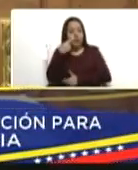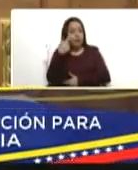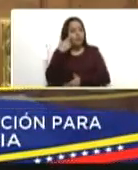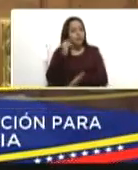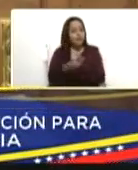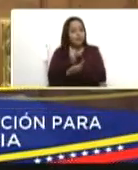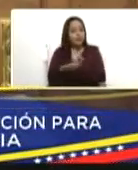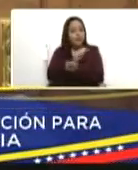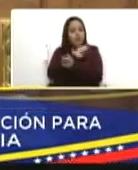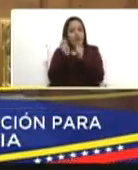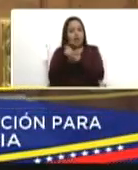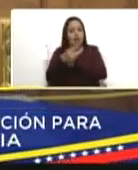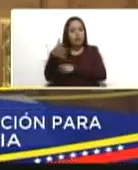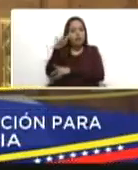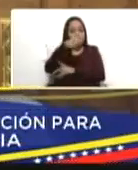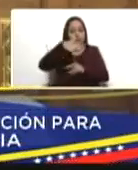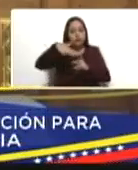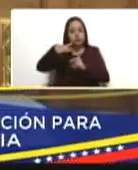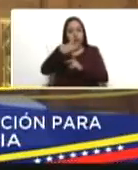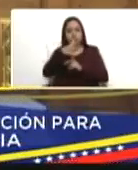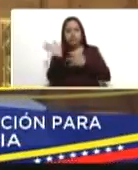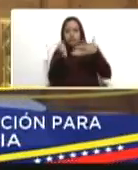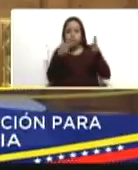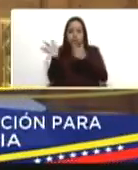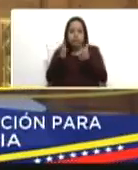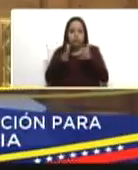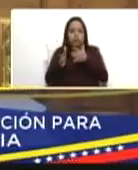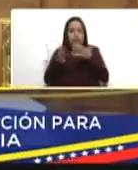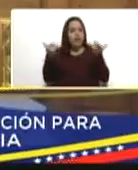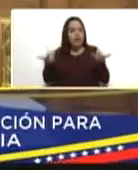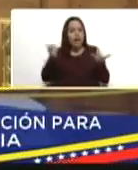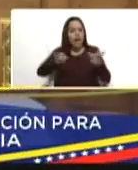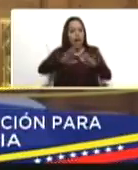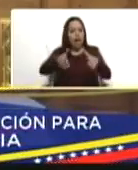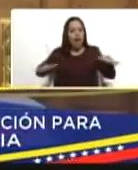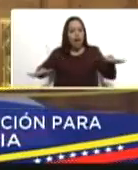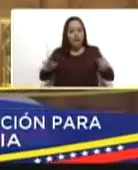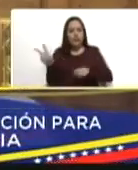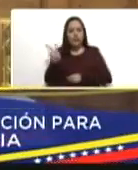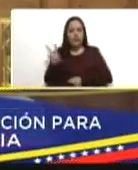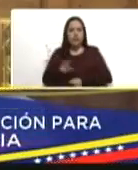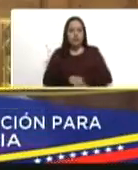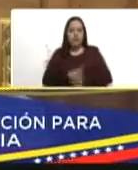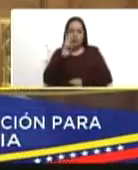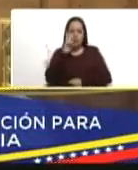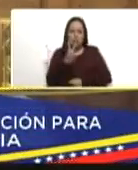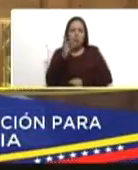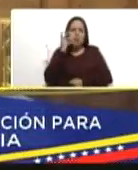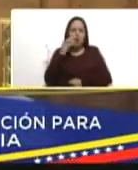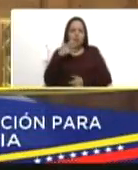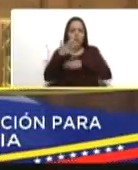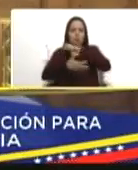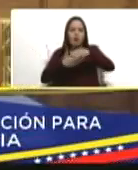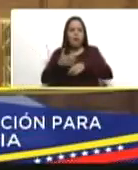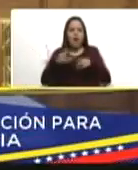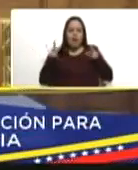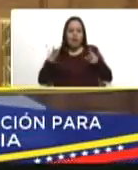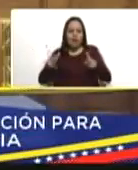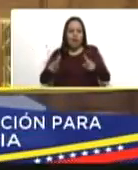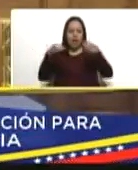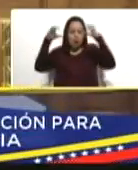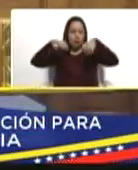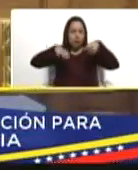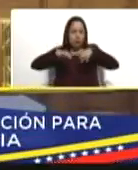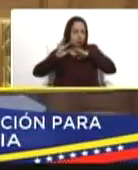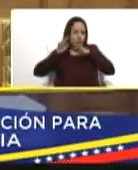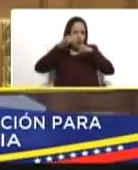emergencia climática llegó a los mares venezolanos vimos lo que pasó en tejería y así por el estilo